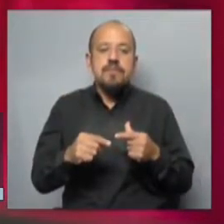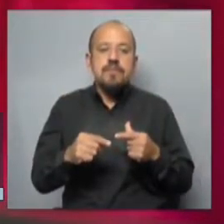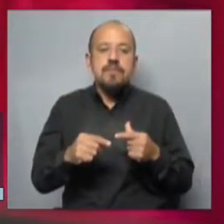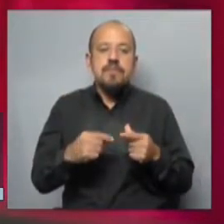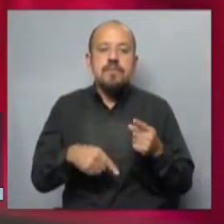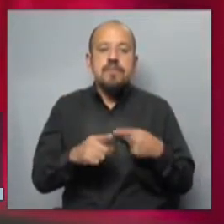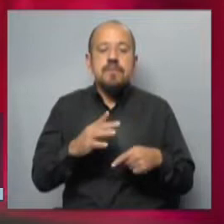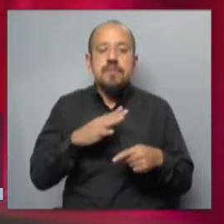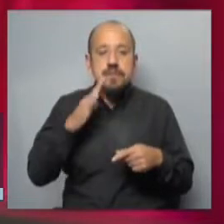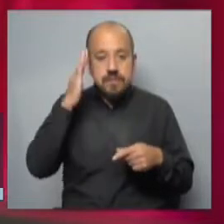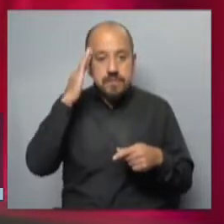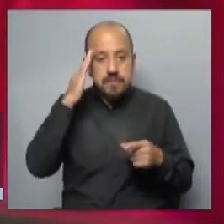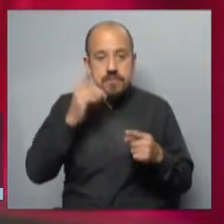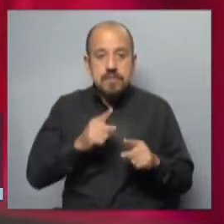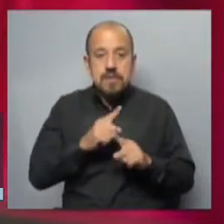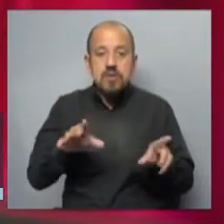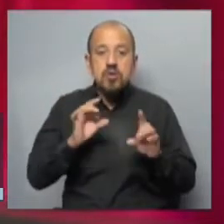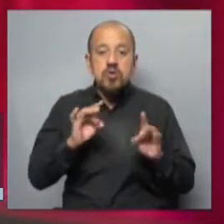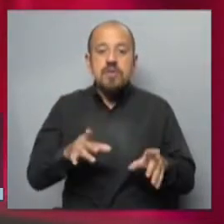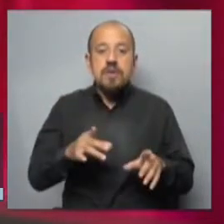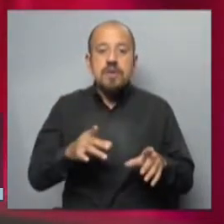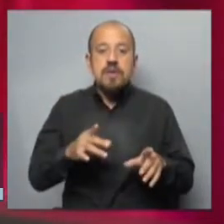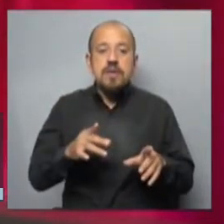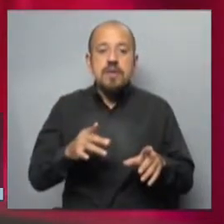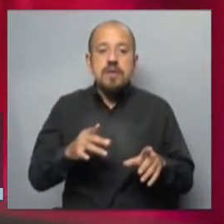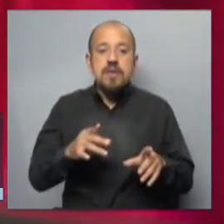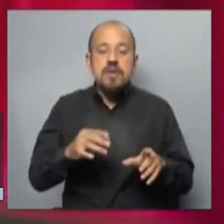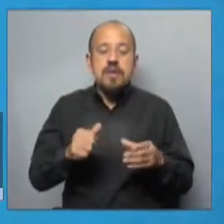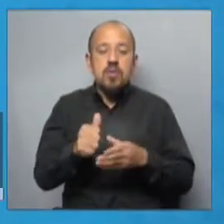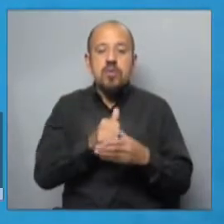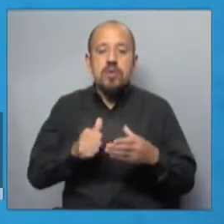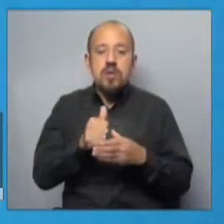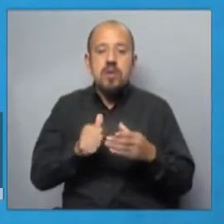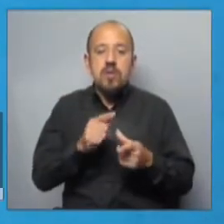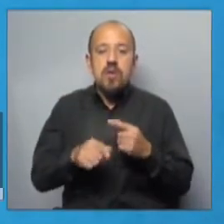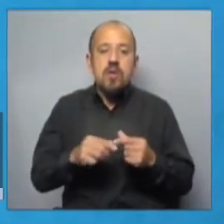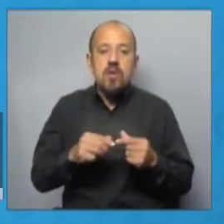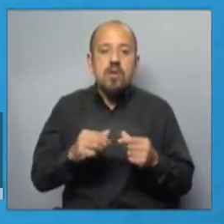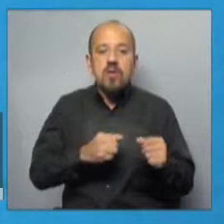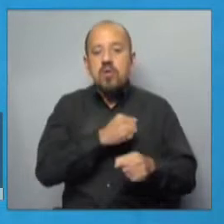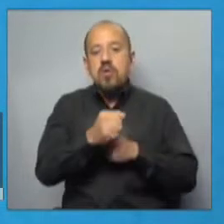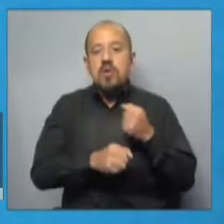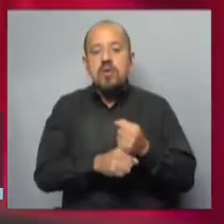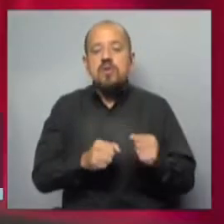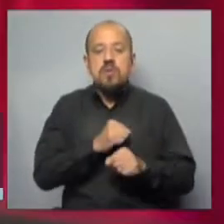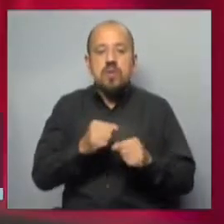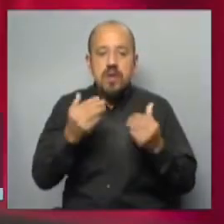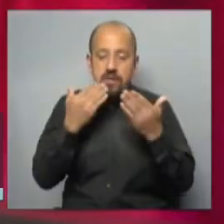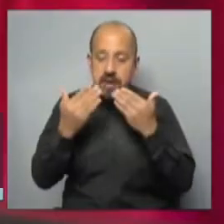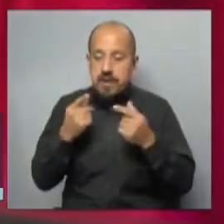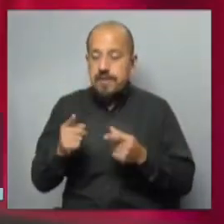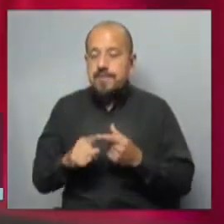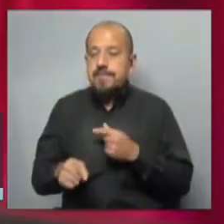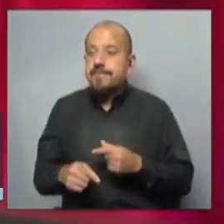se enteren pero no sólo el día del autismo de todo el año y que se pueda estar siempre y